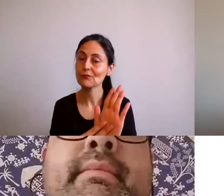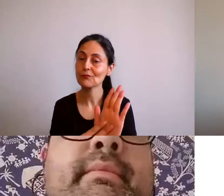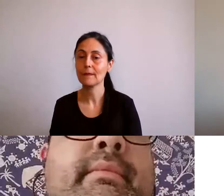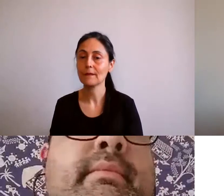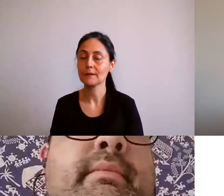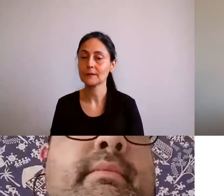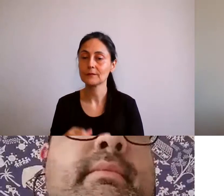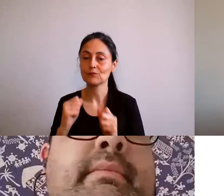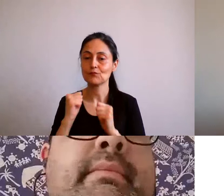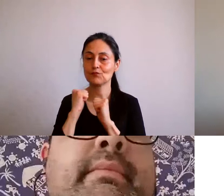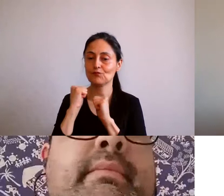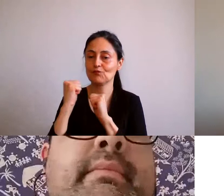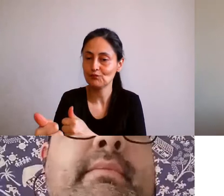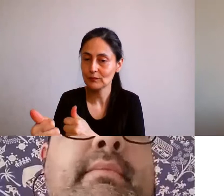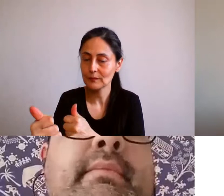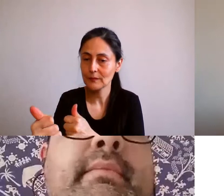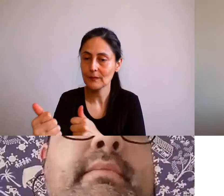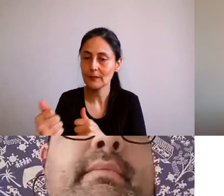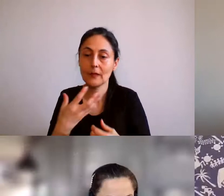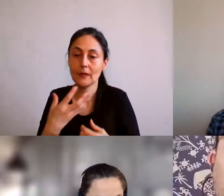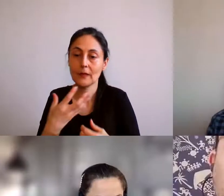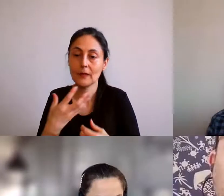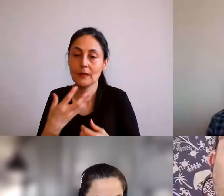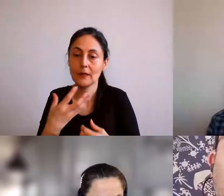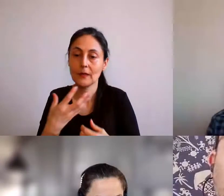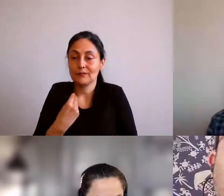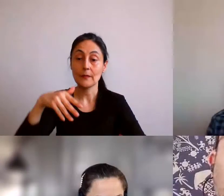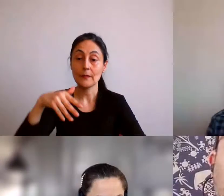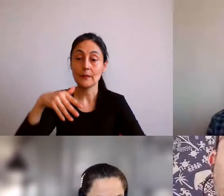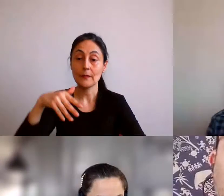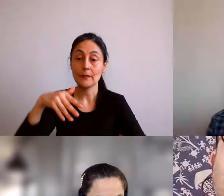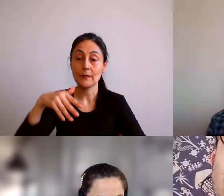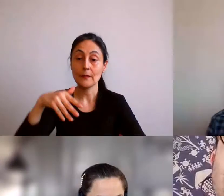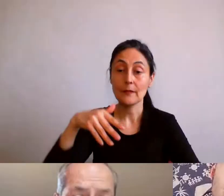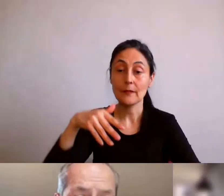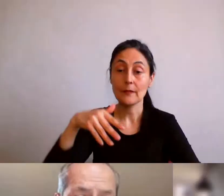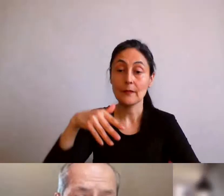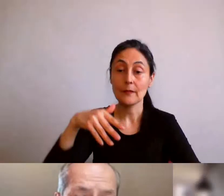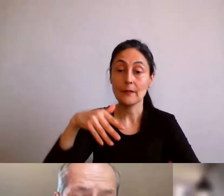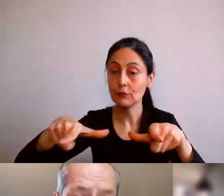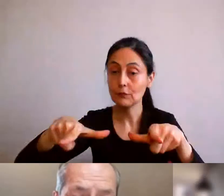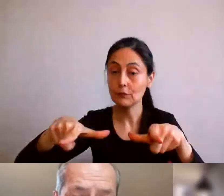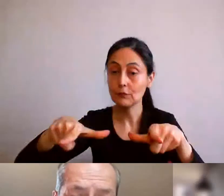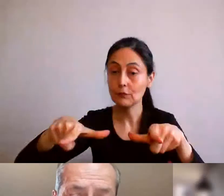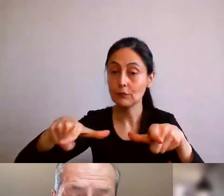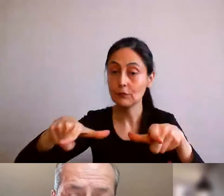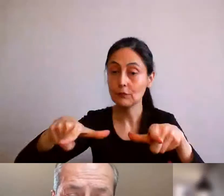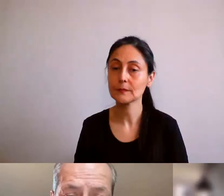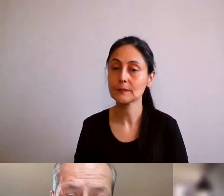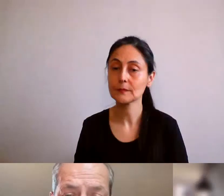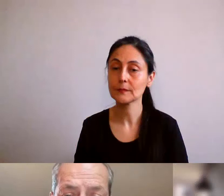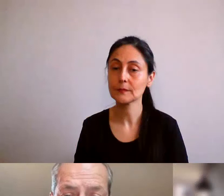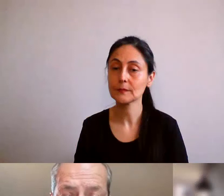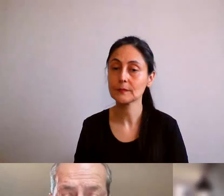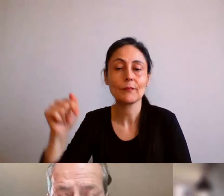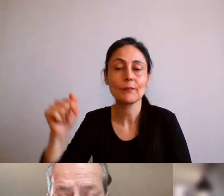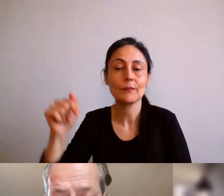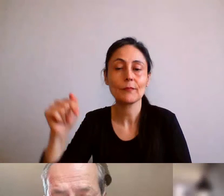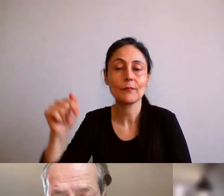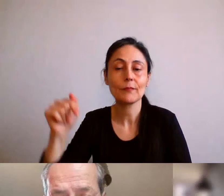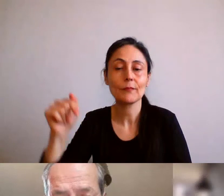el temor a volver a instancias presenciales, como es temor que hemos vivido todos estos